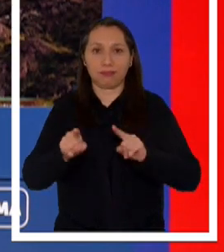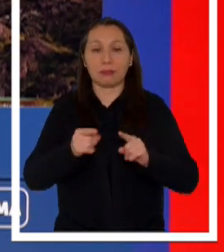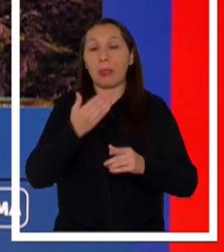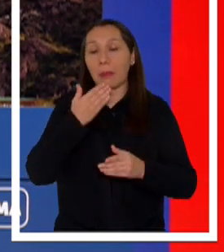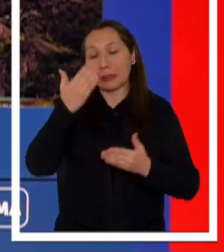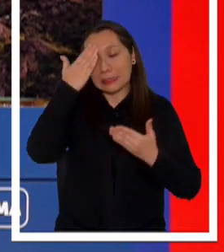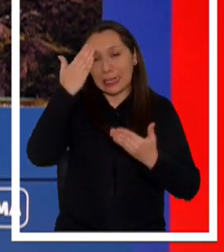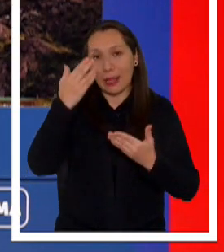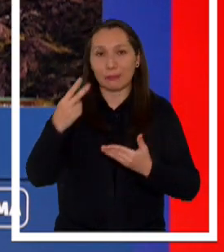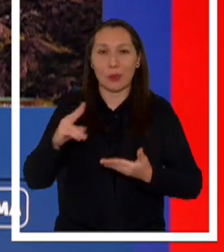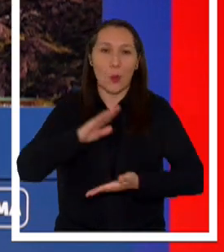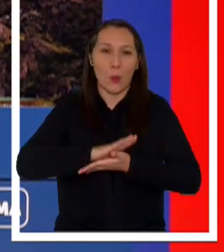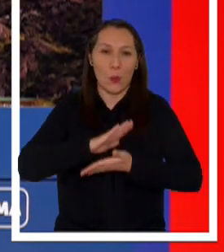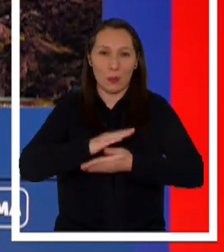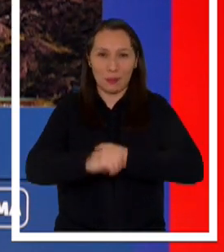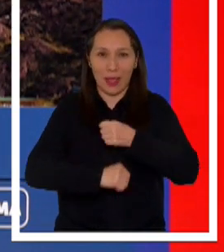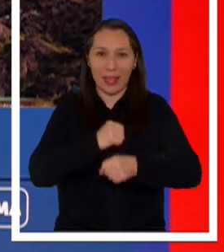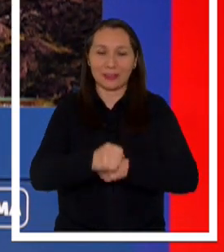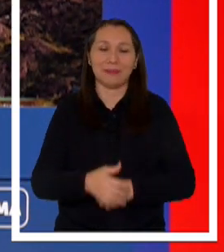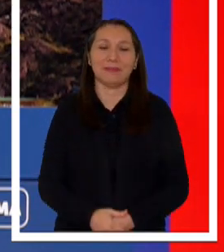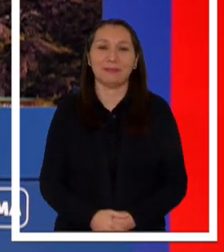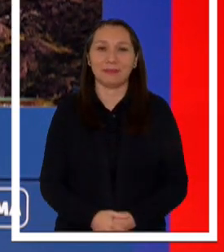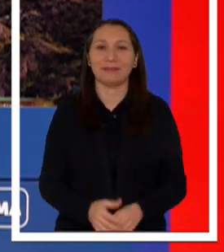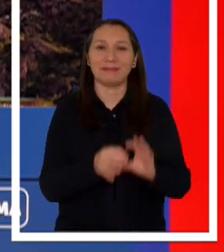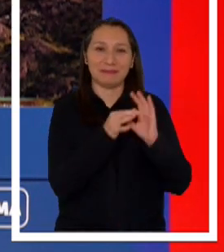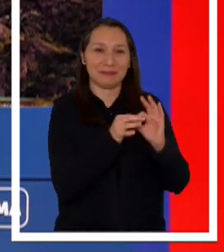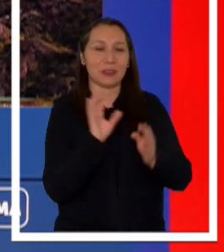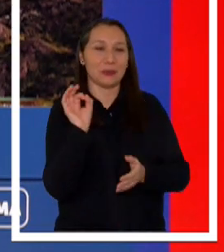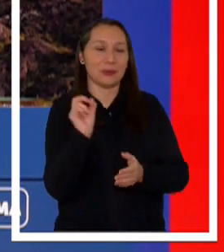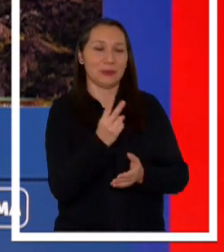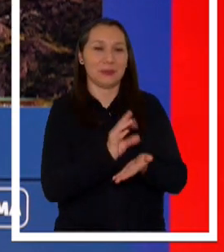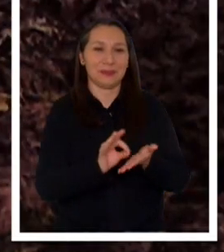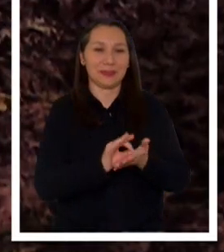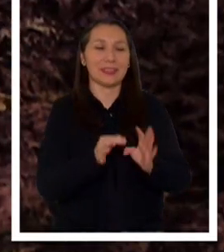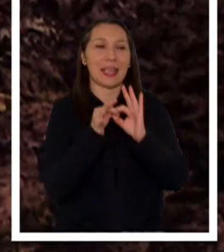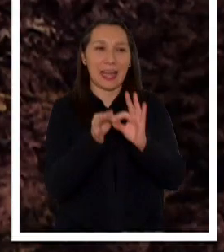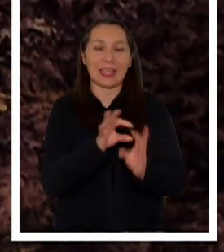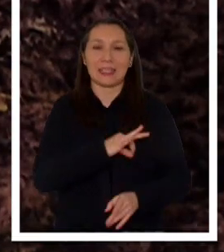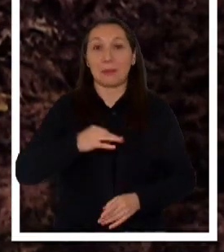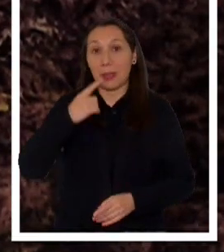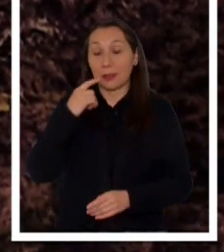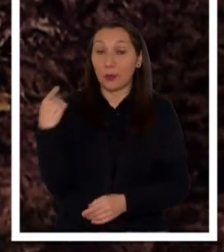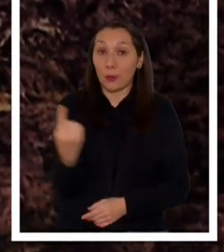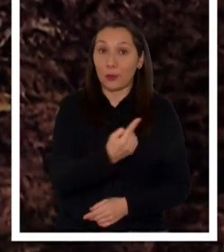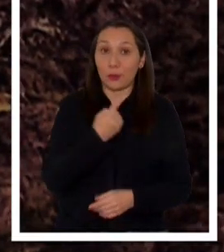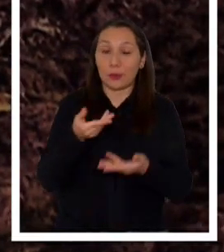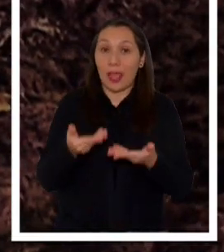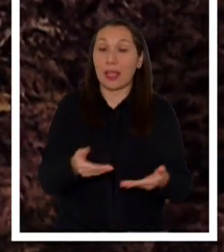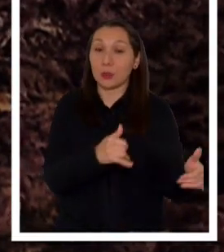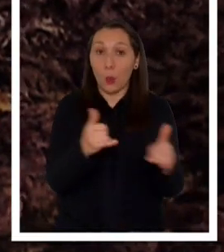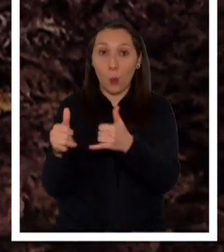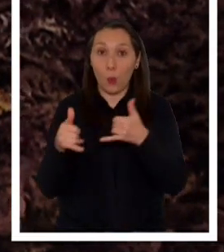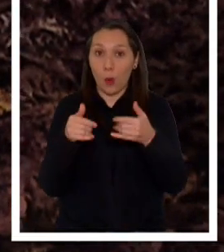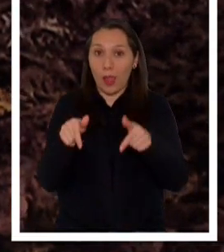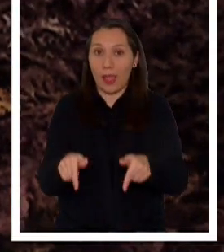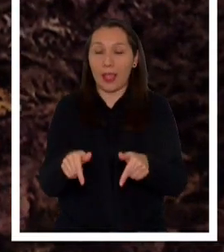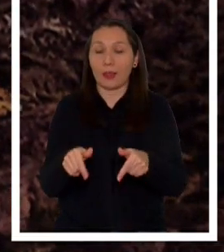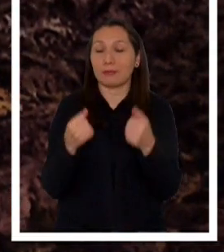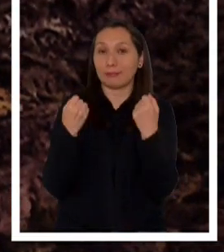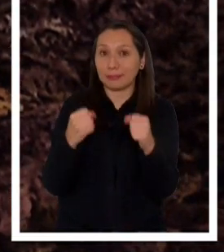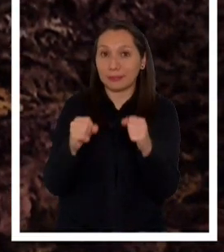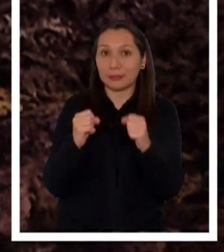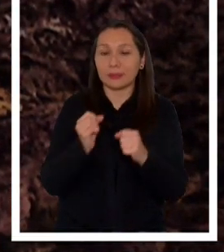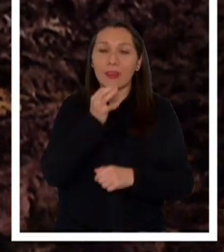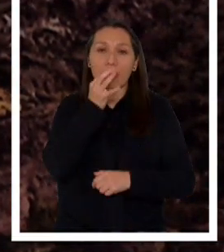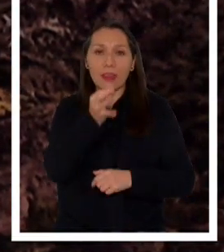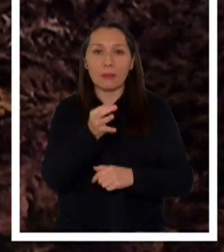saludo en su cumpleaños Muchas gracias subsecretaria muchas gracias ministro nosotros en estos juegos tal como lo hemos venido